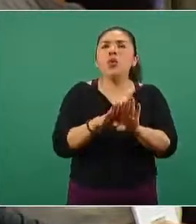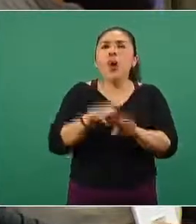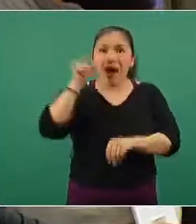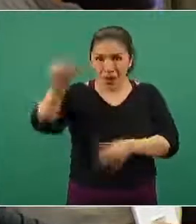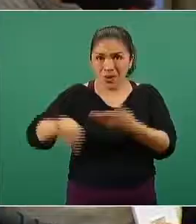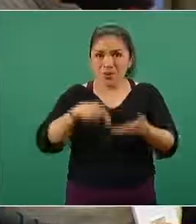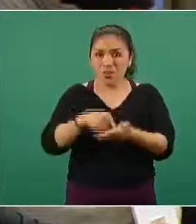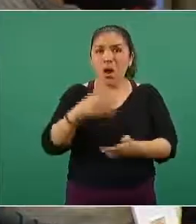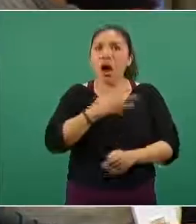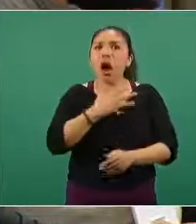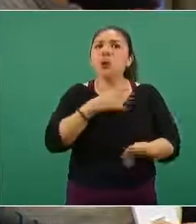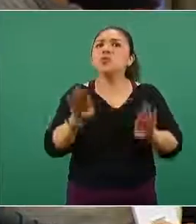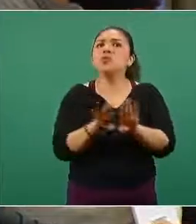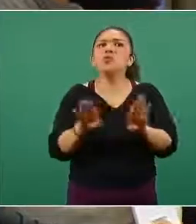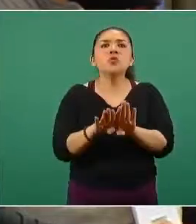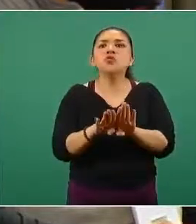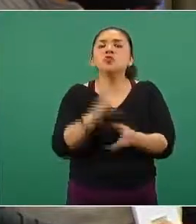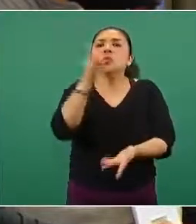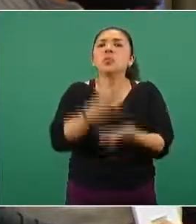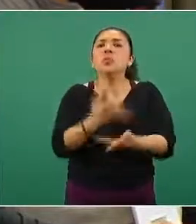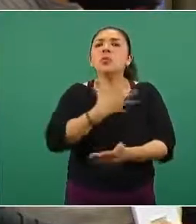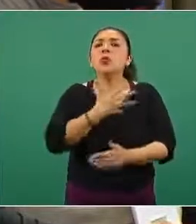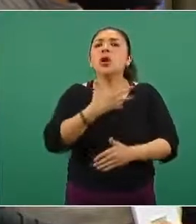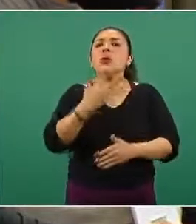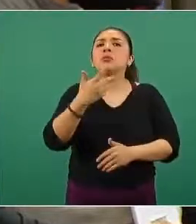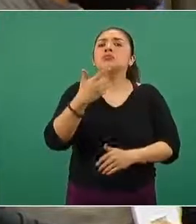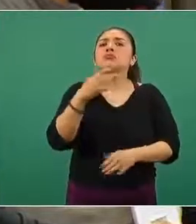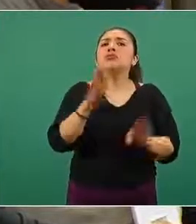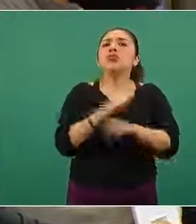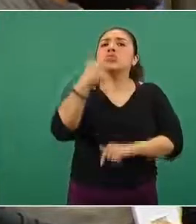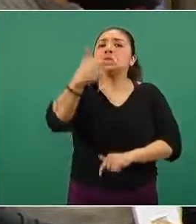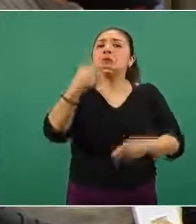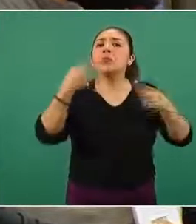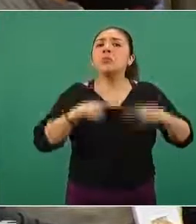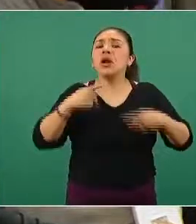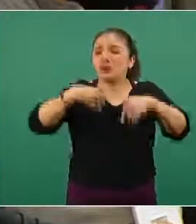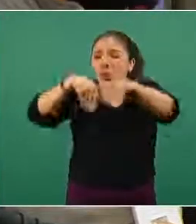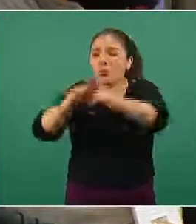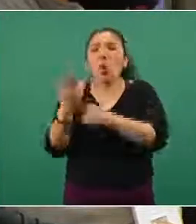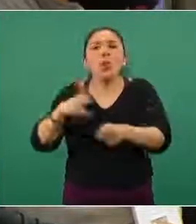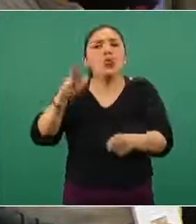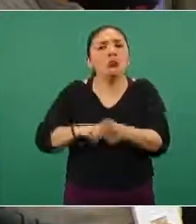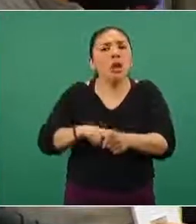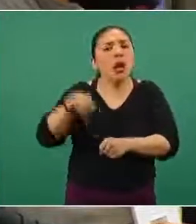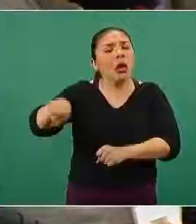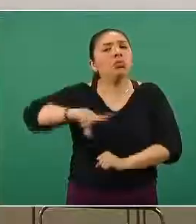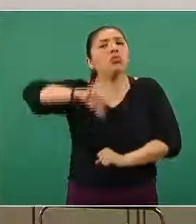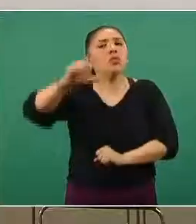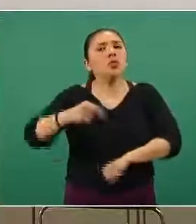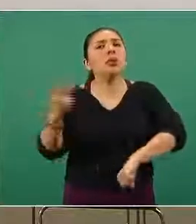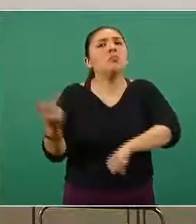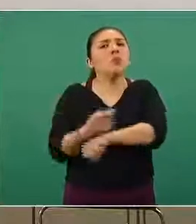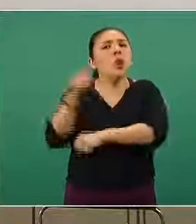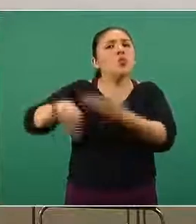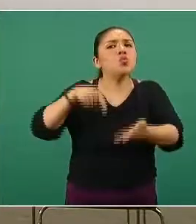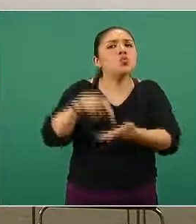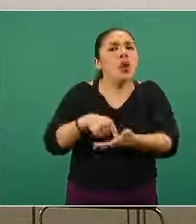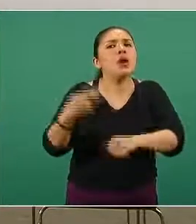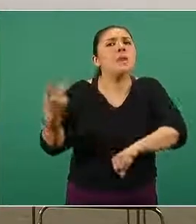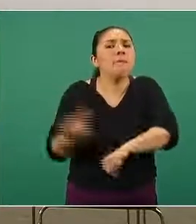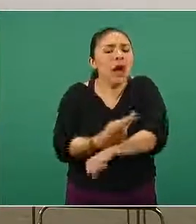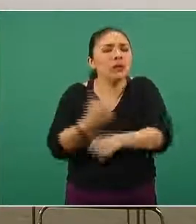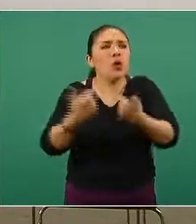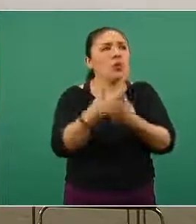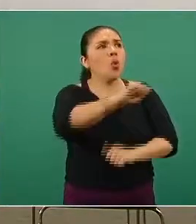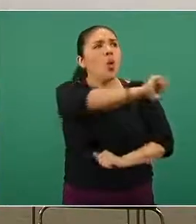prácticamente ya nada más se cuentan hasta siete personas ahí internadas. ¿qué va a pasar con ese lugar o qué va a pasar con los